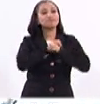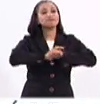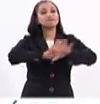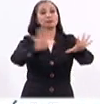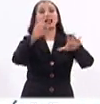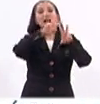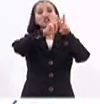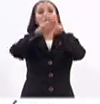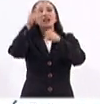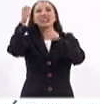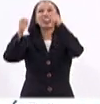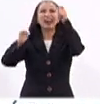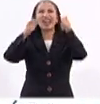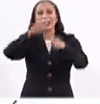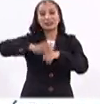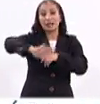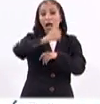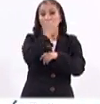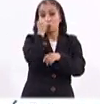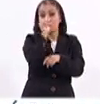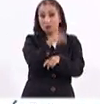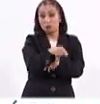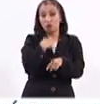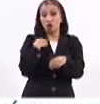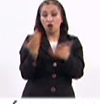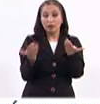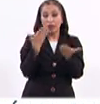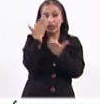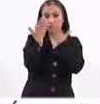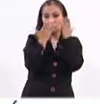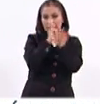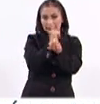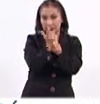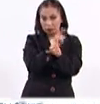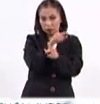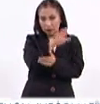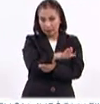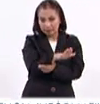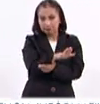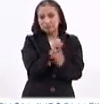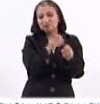la astronomía entre estudiantes de nivel licenciatura